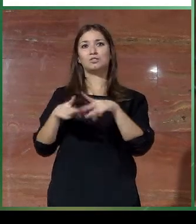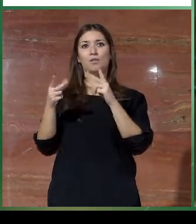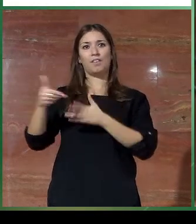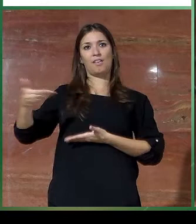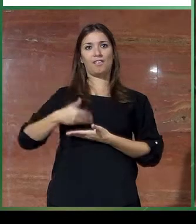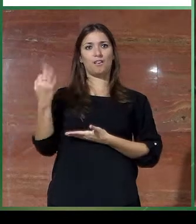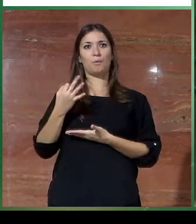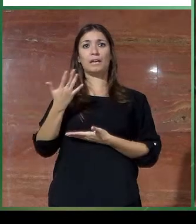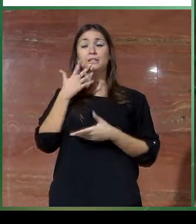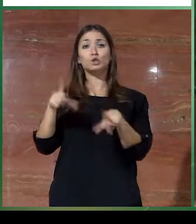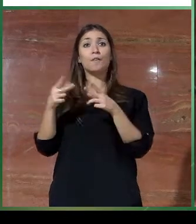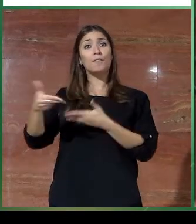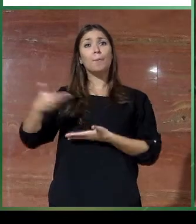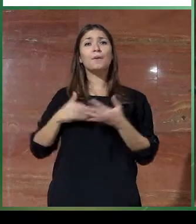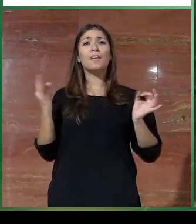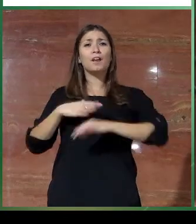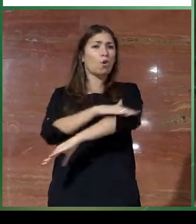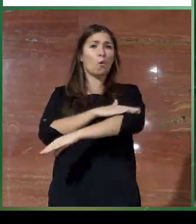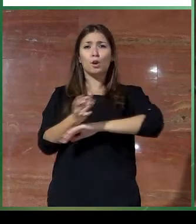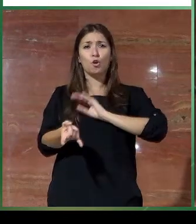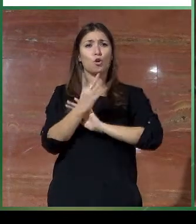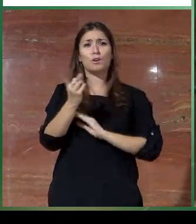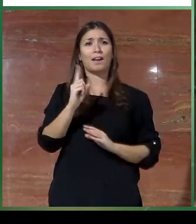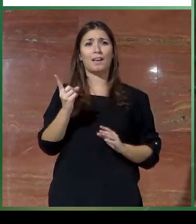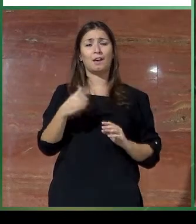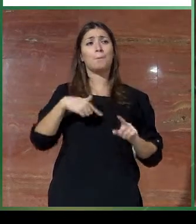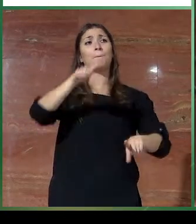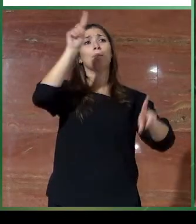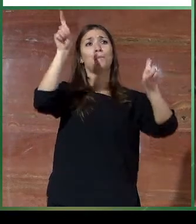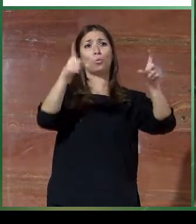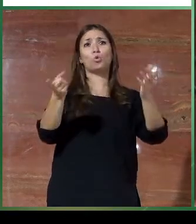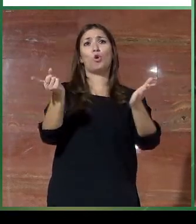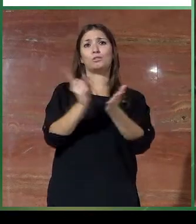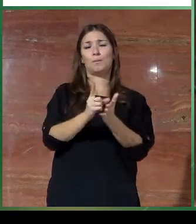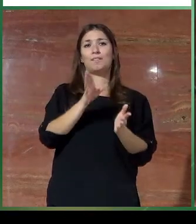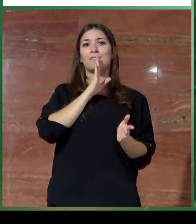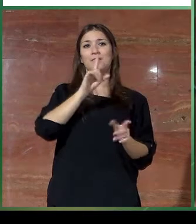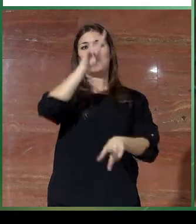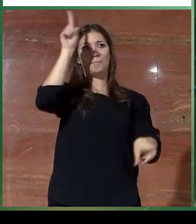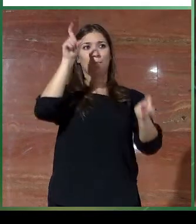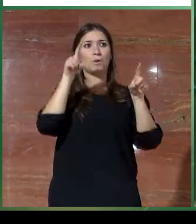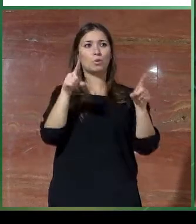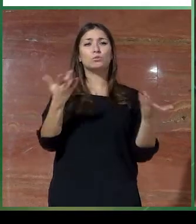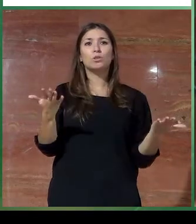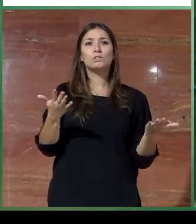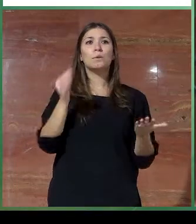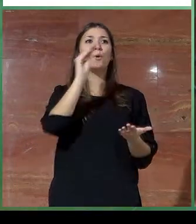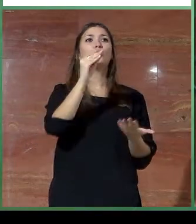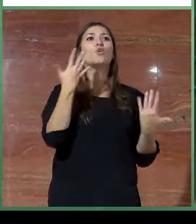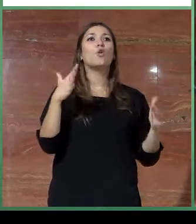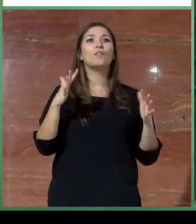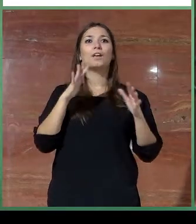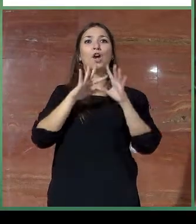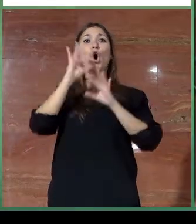haya impulsado hacia ello. Y yo vuelvo a preguntar, porque la palabra deben tenerlas ustedes, las organizaciones